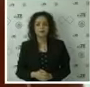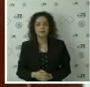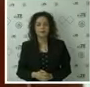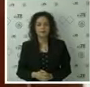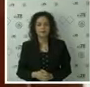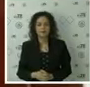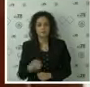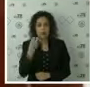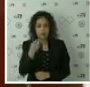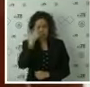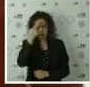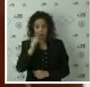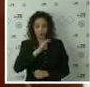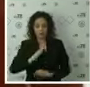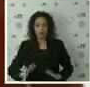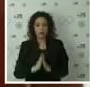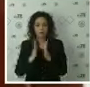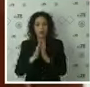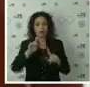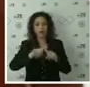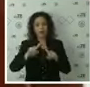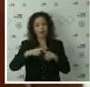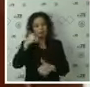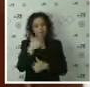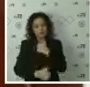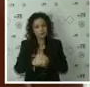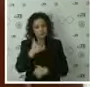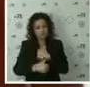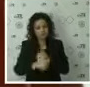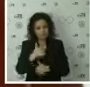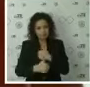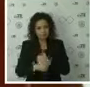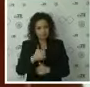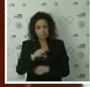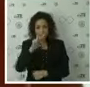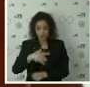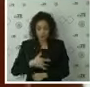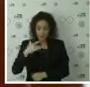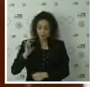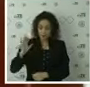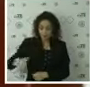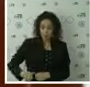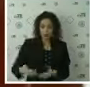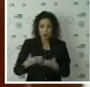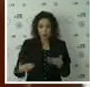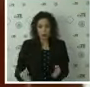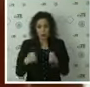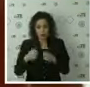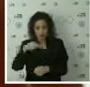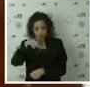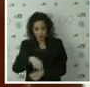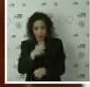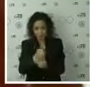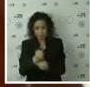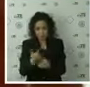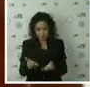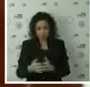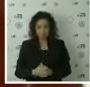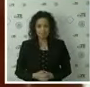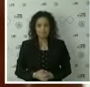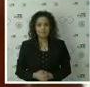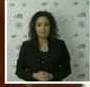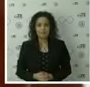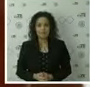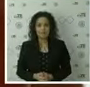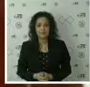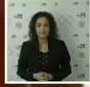lo que te ha permitido participar en varios concursos que tenemos muy claros y nos hace sentir orgullosos de tu presencia el día de hoy. Y en ese sentido yo te daría